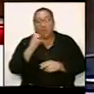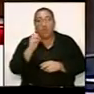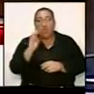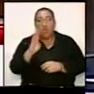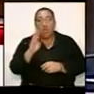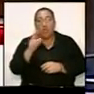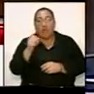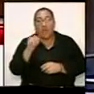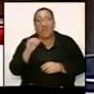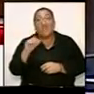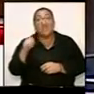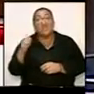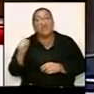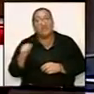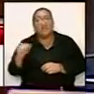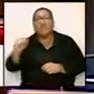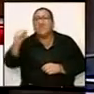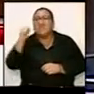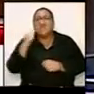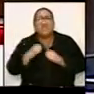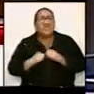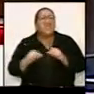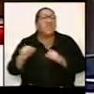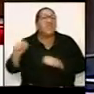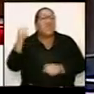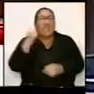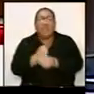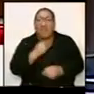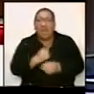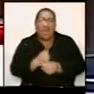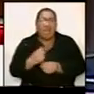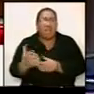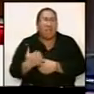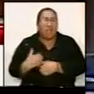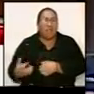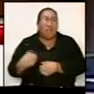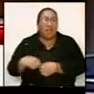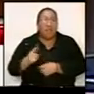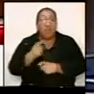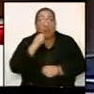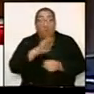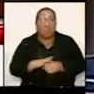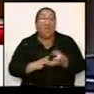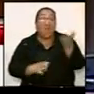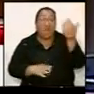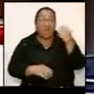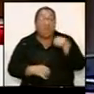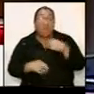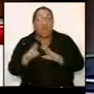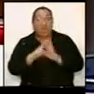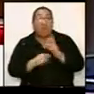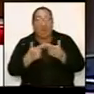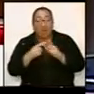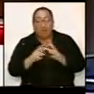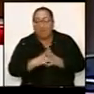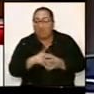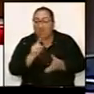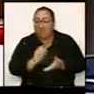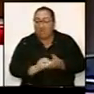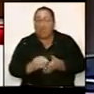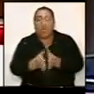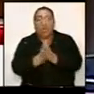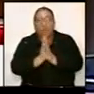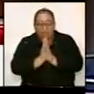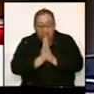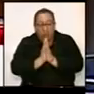Obrainsa, que sigue ganando obras y no cumple las que tiene en el pasado. Allá está en mi región La Libertad. Una vez más les pido y